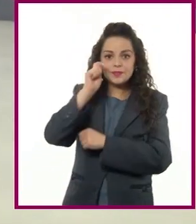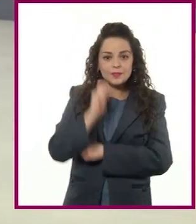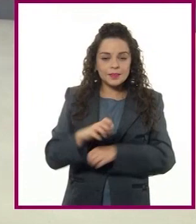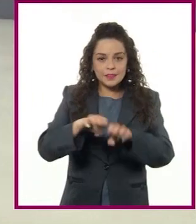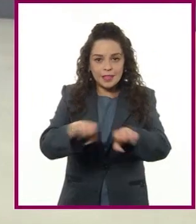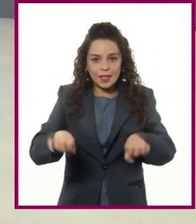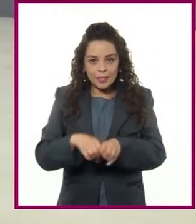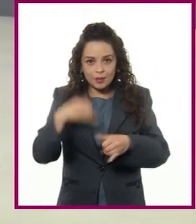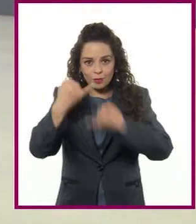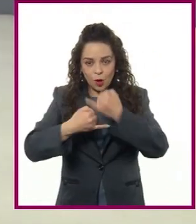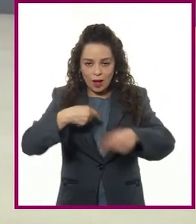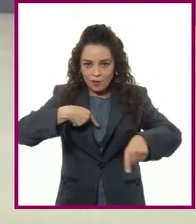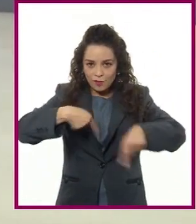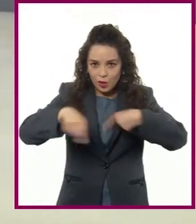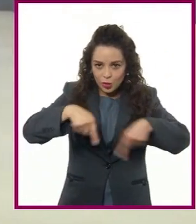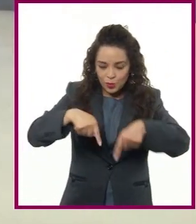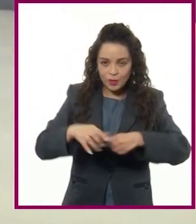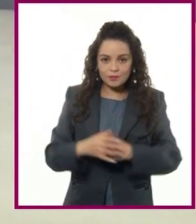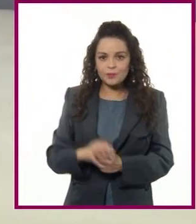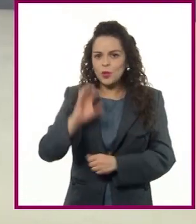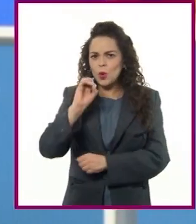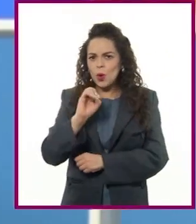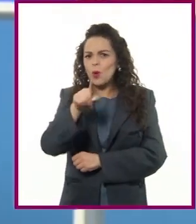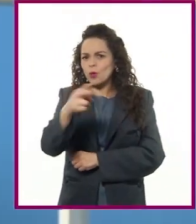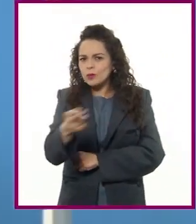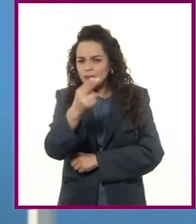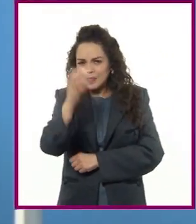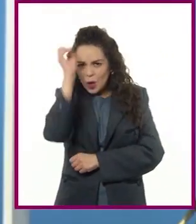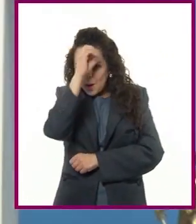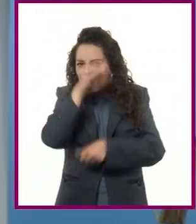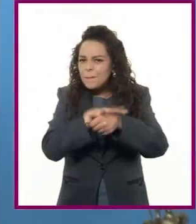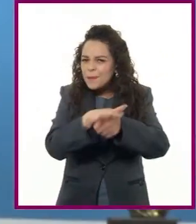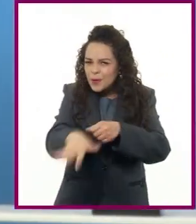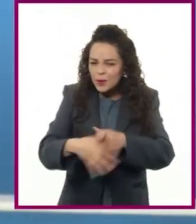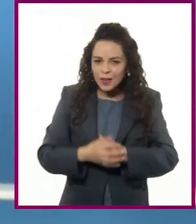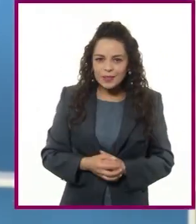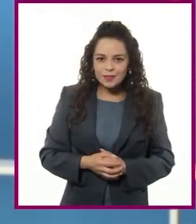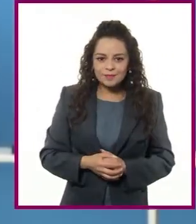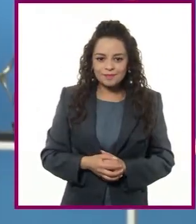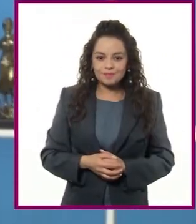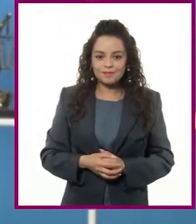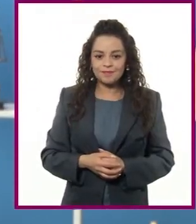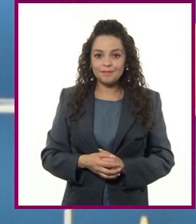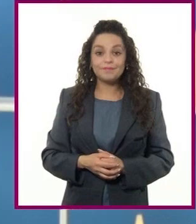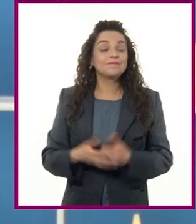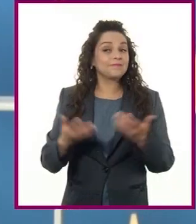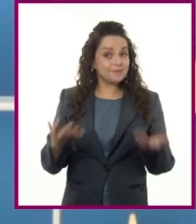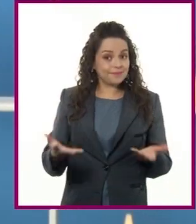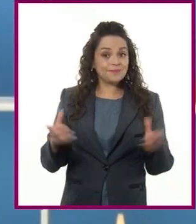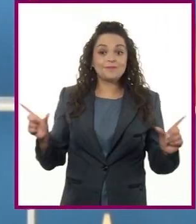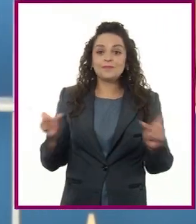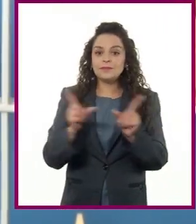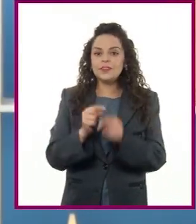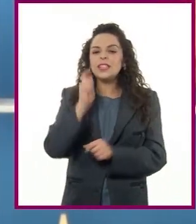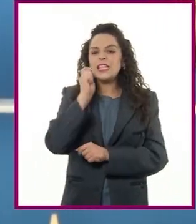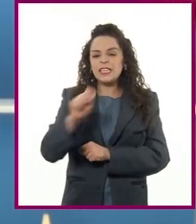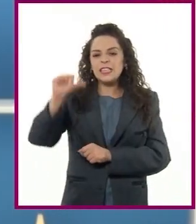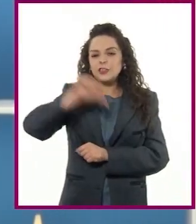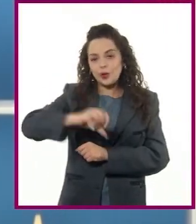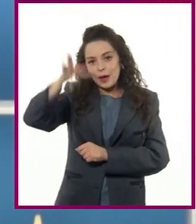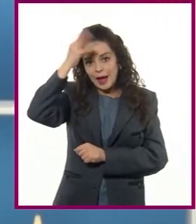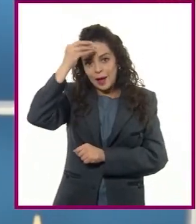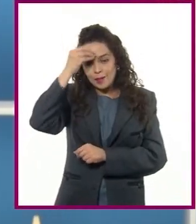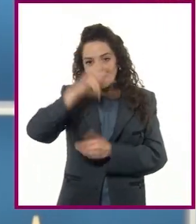fútbol. ¿O ustedes qué opinan? Ahora sí, recapitulemos. En esta